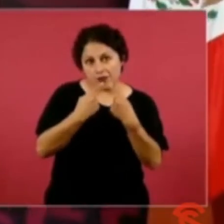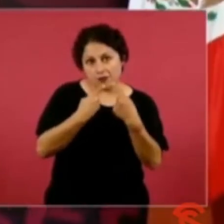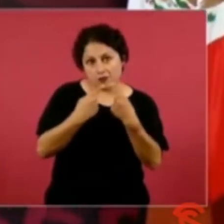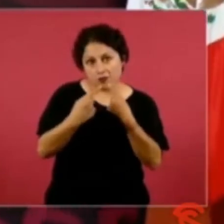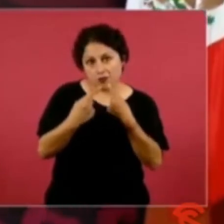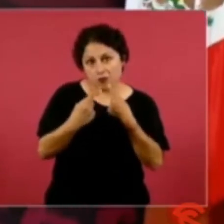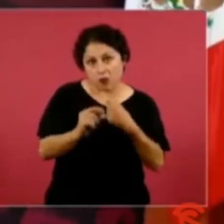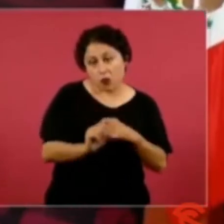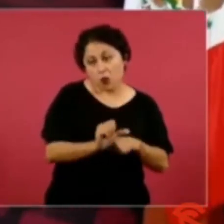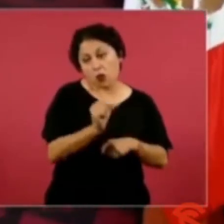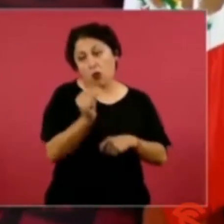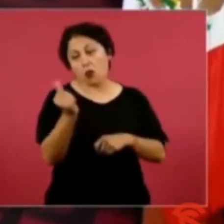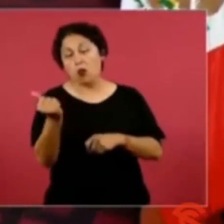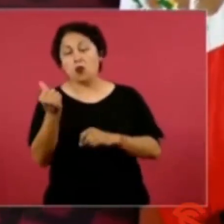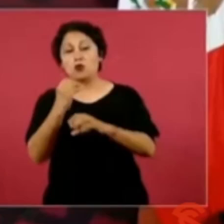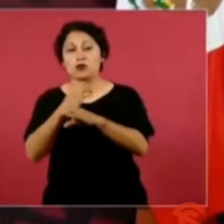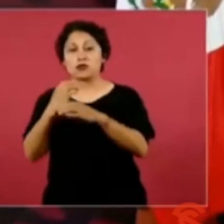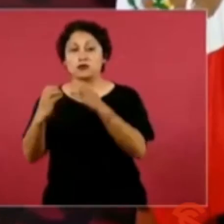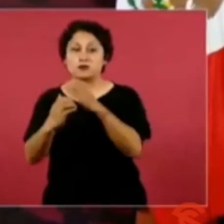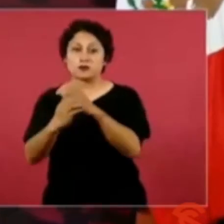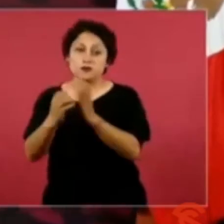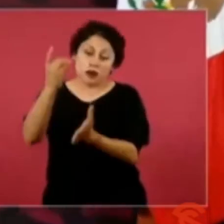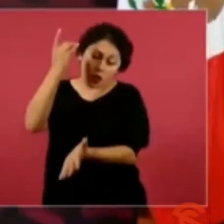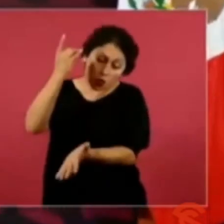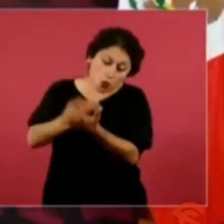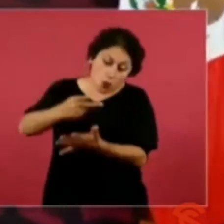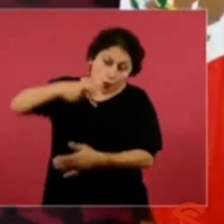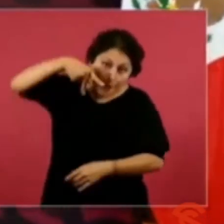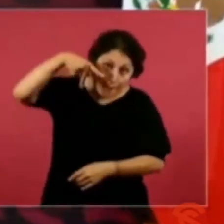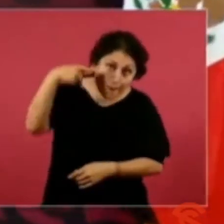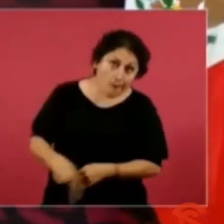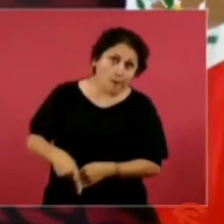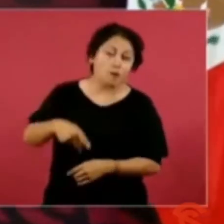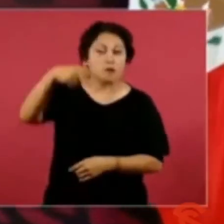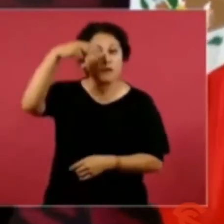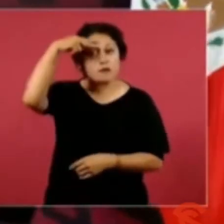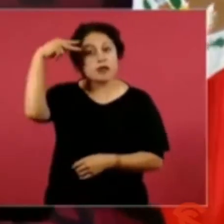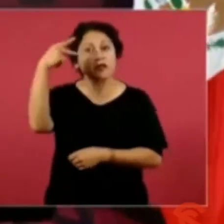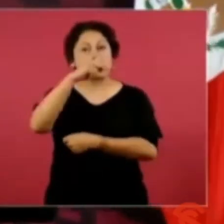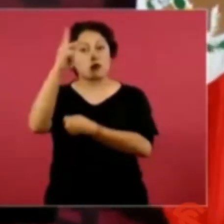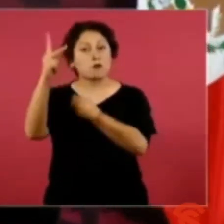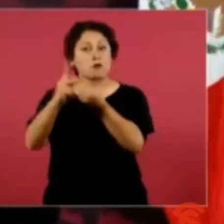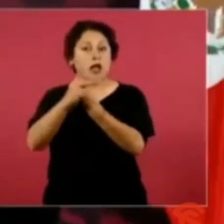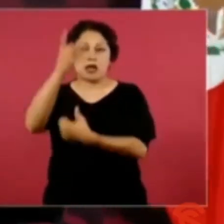atañen a nuestro país. Creo que eso fue lo que dijo, ¿no?